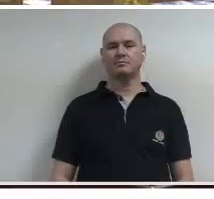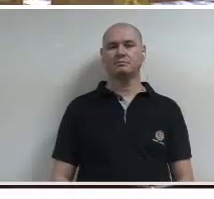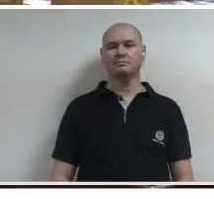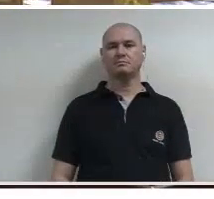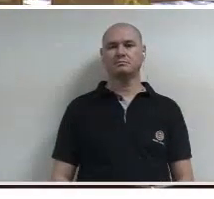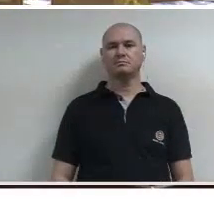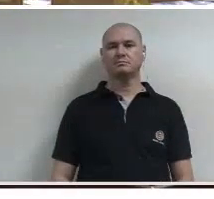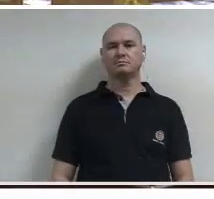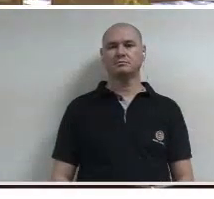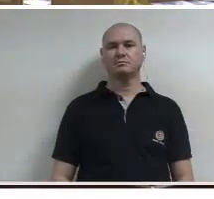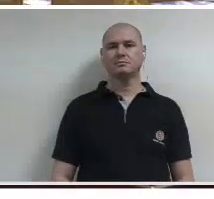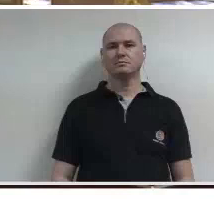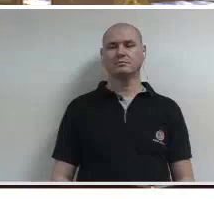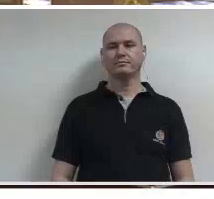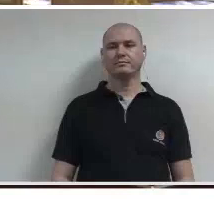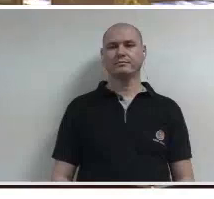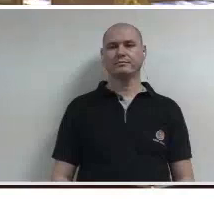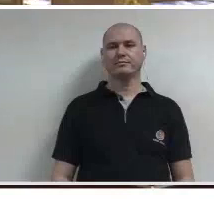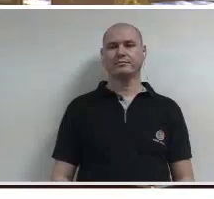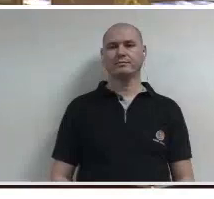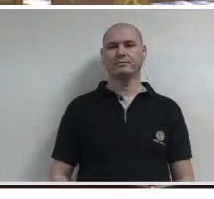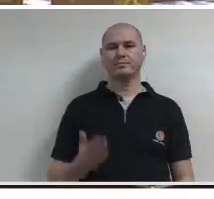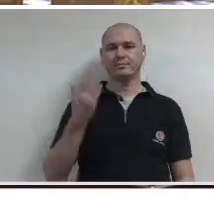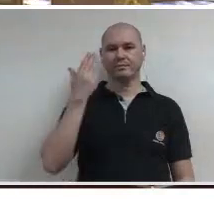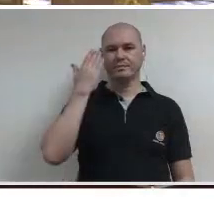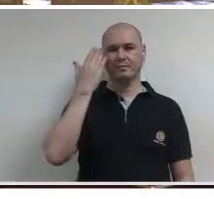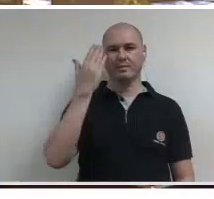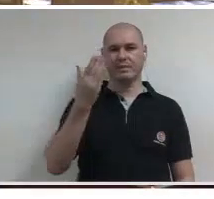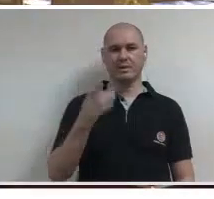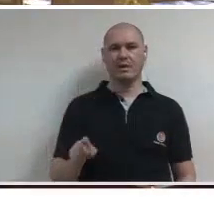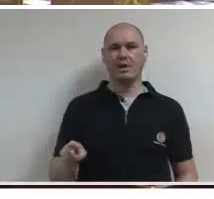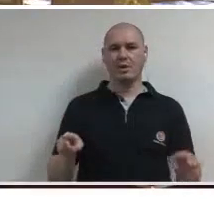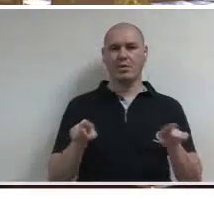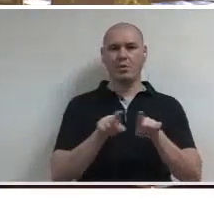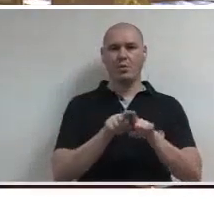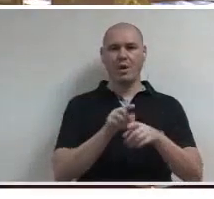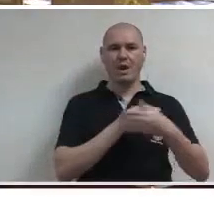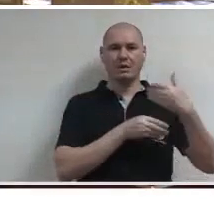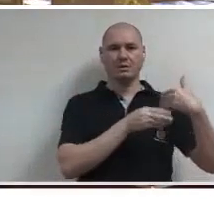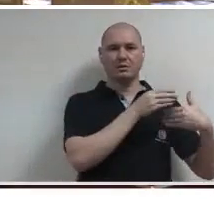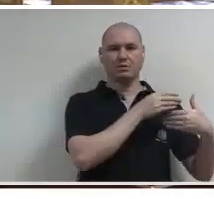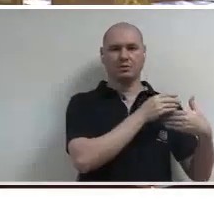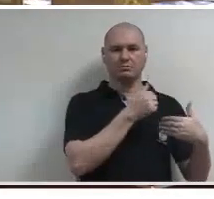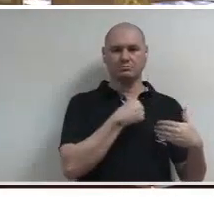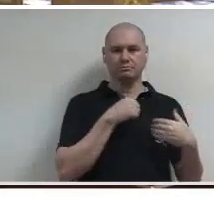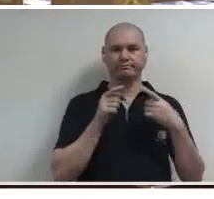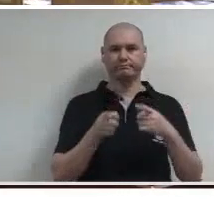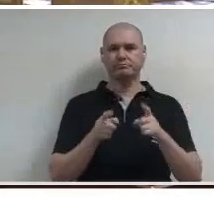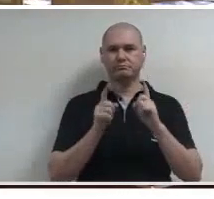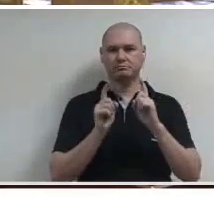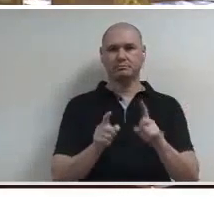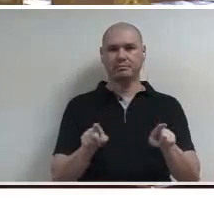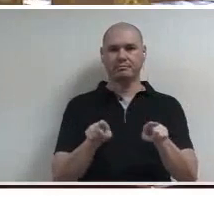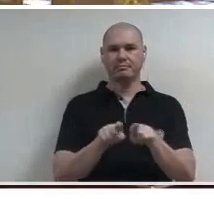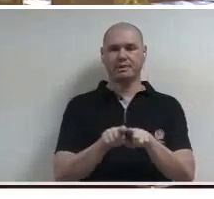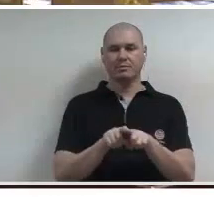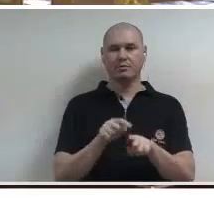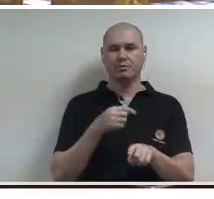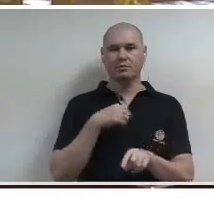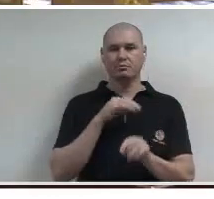Agüelle, cariño presidente. hay agua ya tenemos de nada vehículo